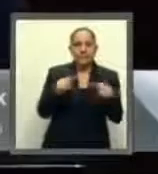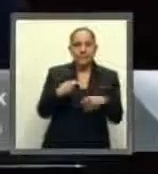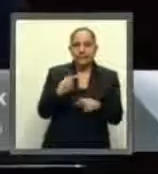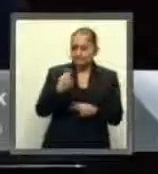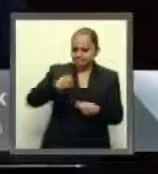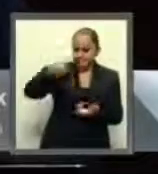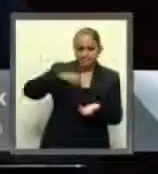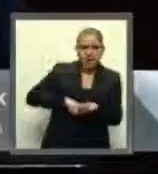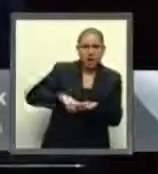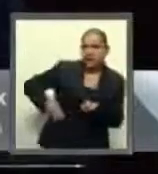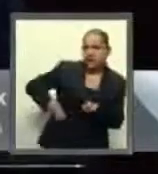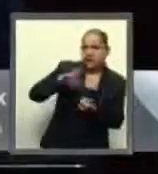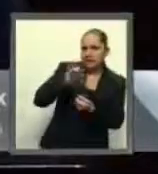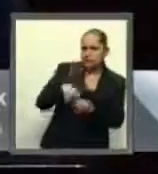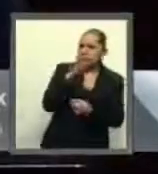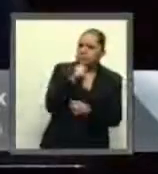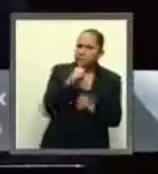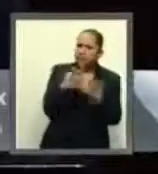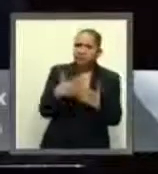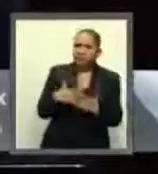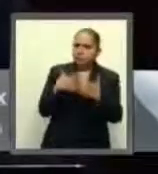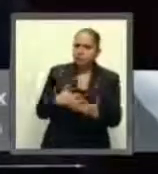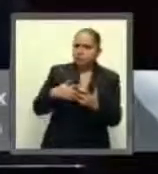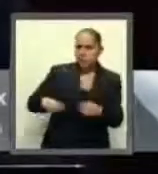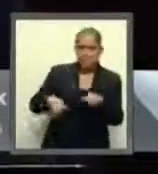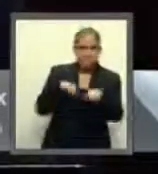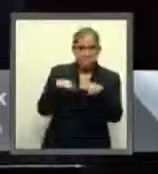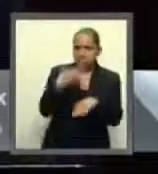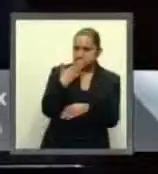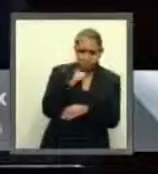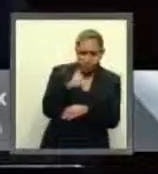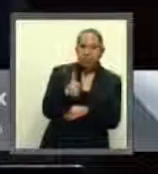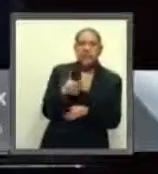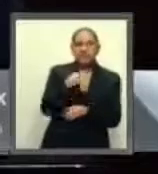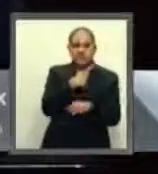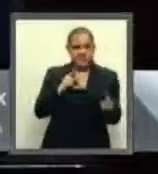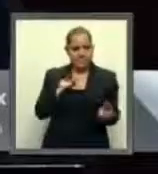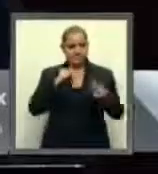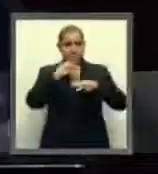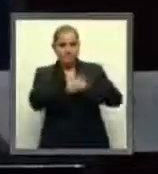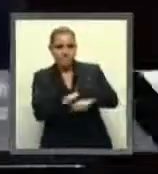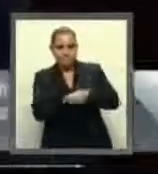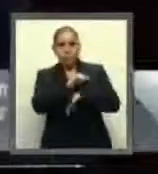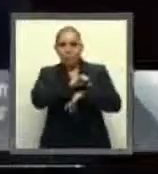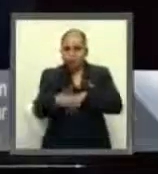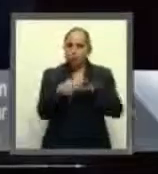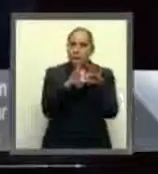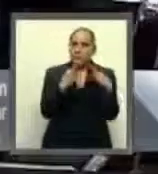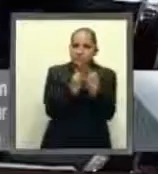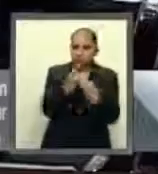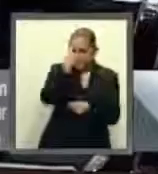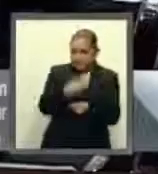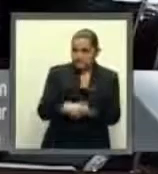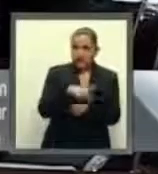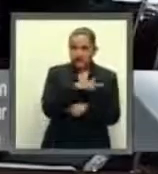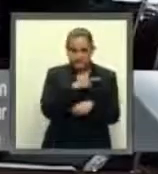irreversible de las funciones del riñón, caracterizado por las anormalidades de estructurales o funcionales con o sin deceso